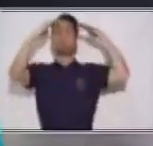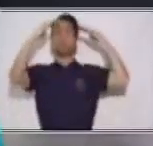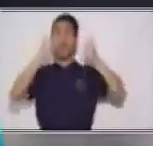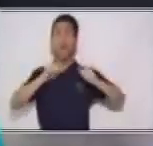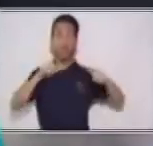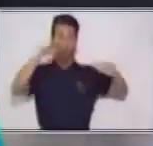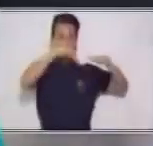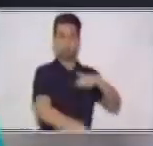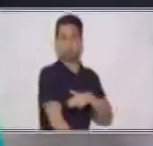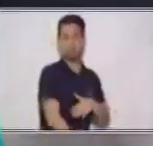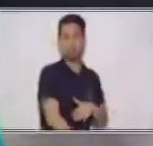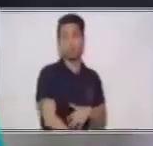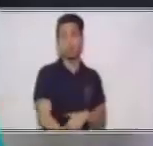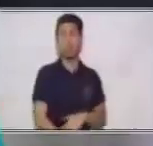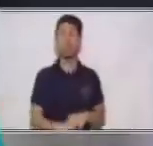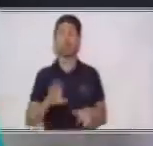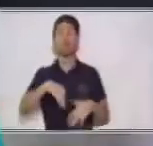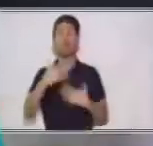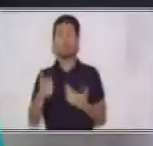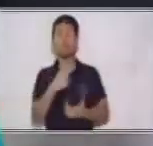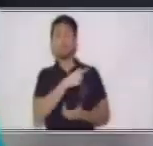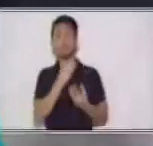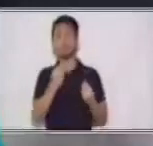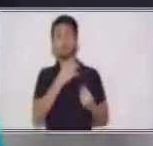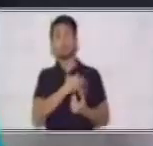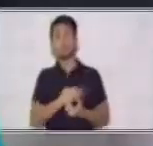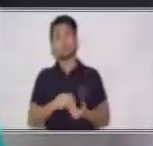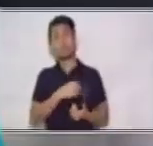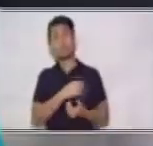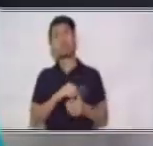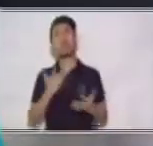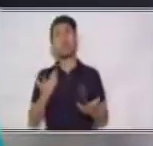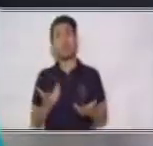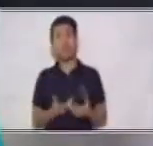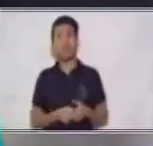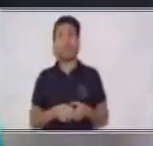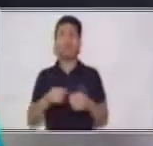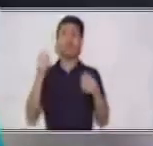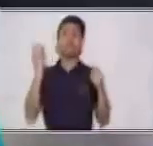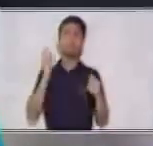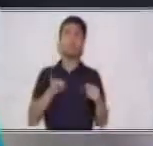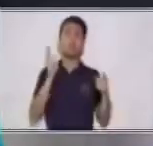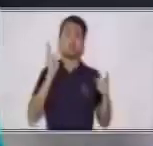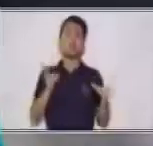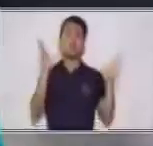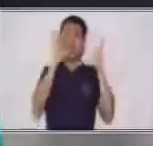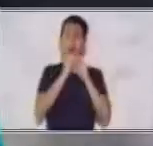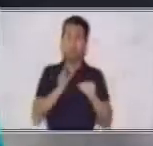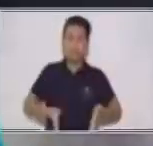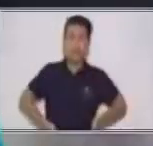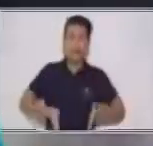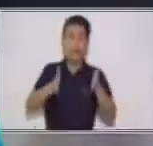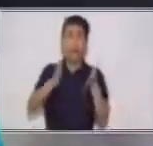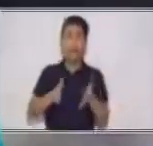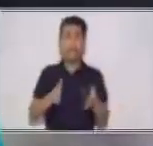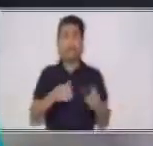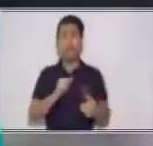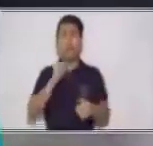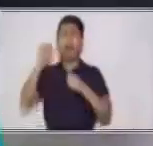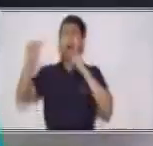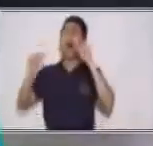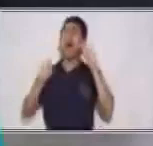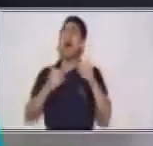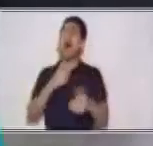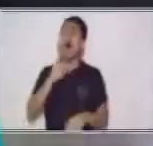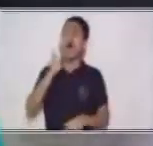fuera deambulando en todas las calles buscando a sus hijos. Y posiblemente unos dicen que grita, ¡ay, mis hijos! Y